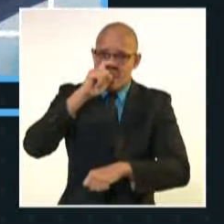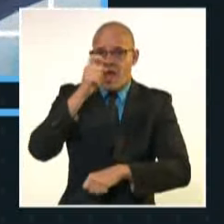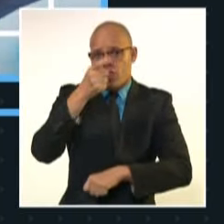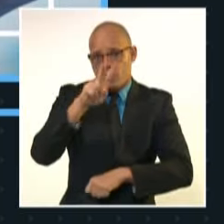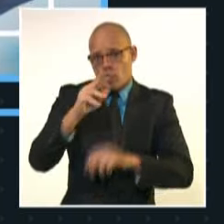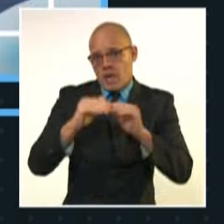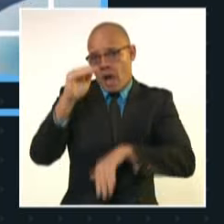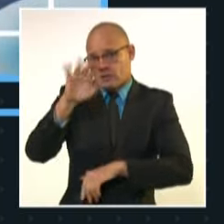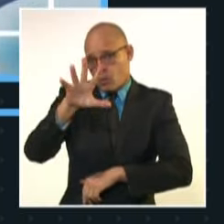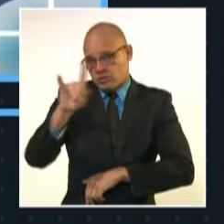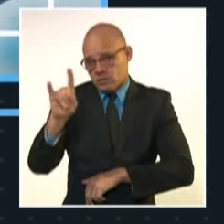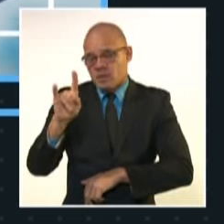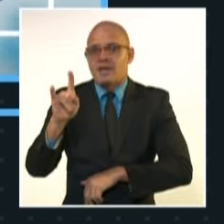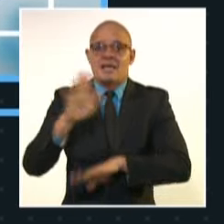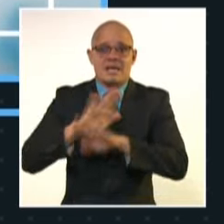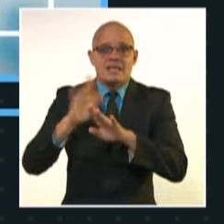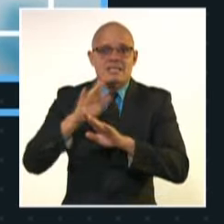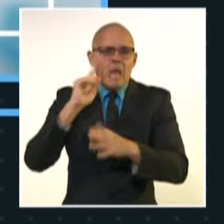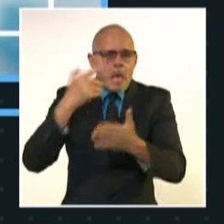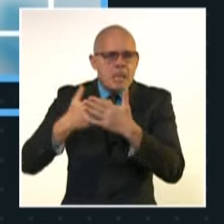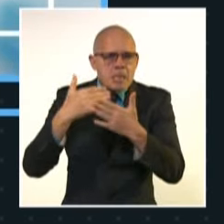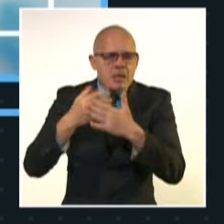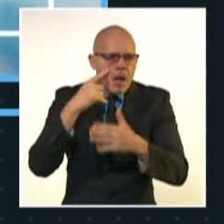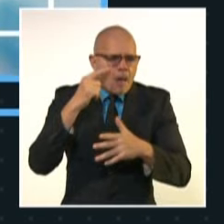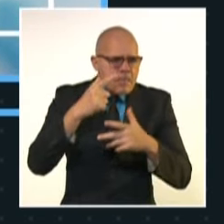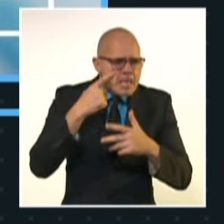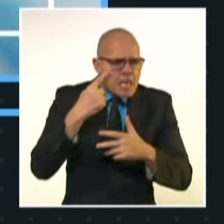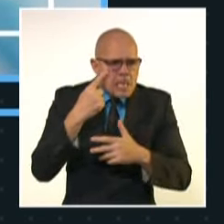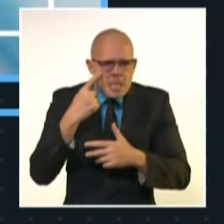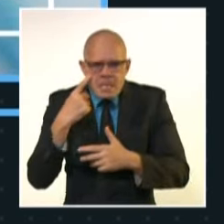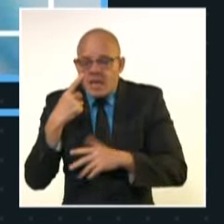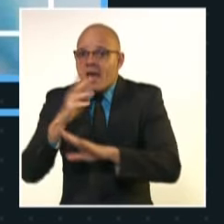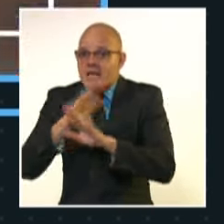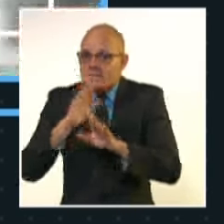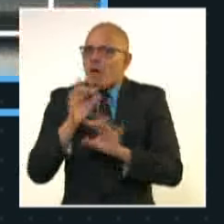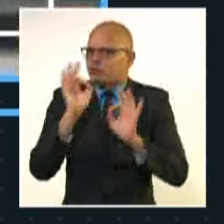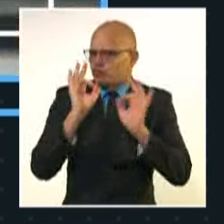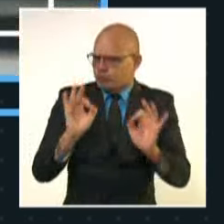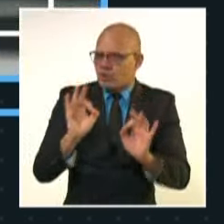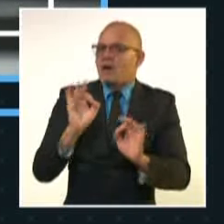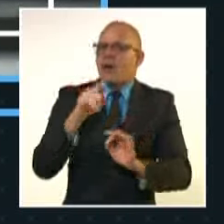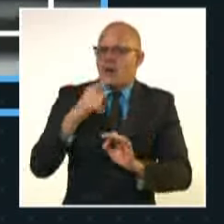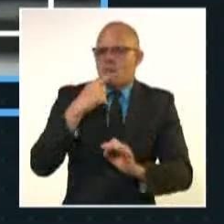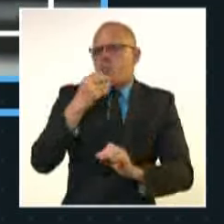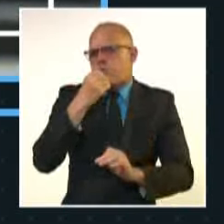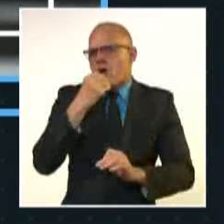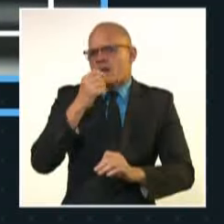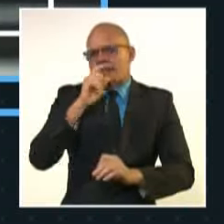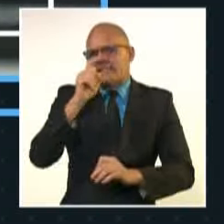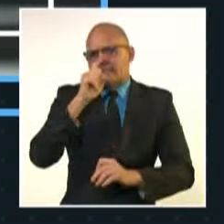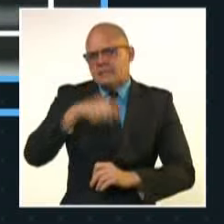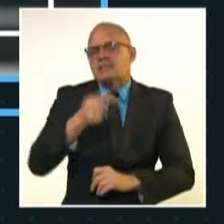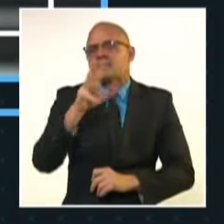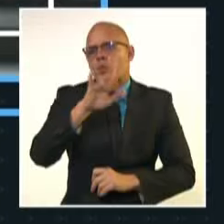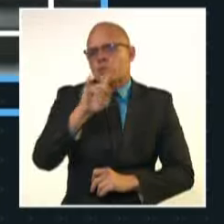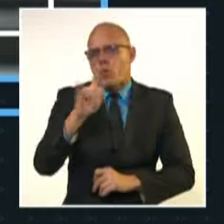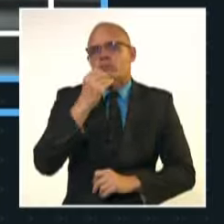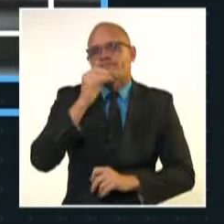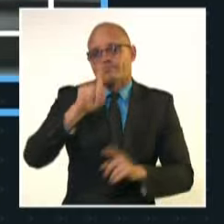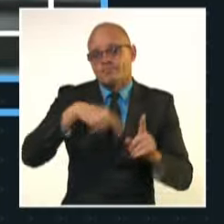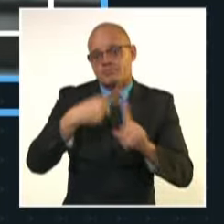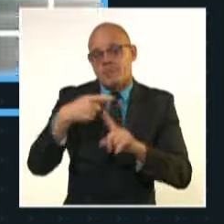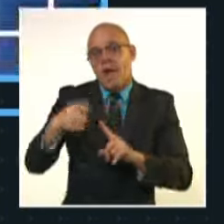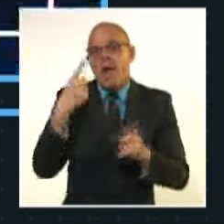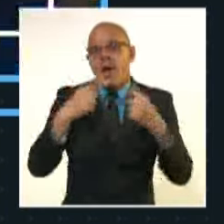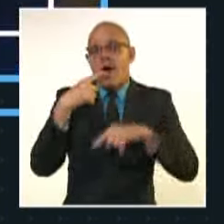riguroso estudio, demostraron una eficacia del 74,7% contra el dengue sintomático y del 91,6%